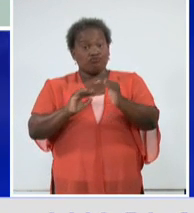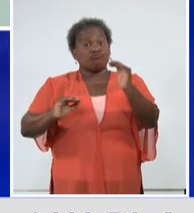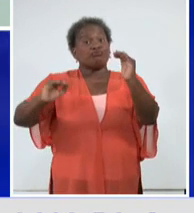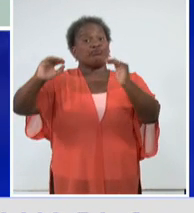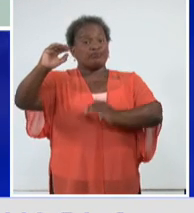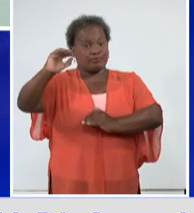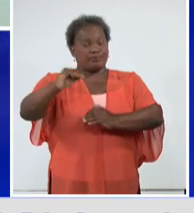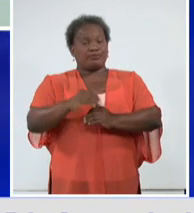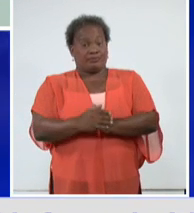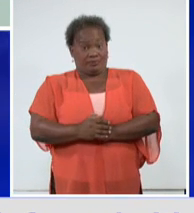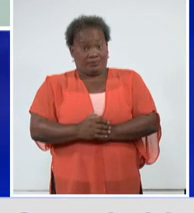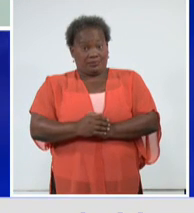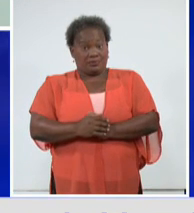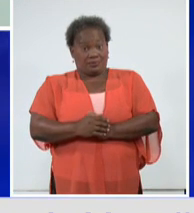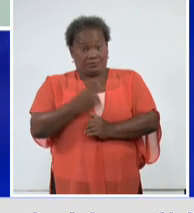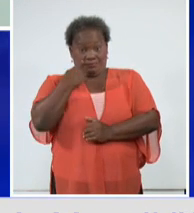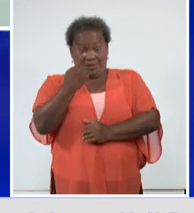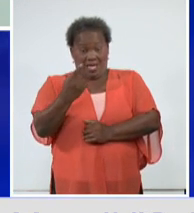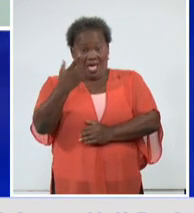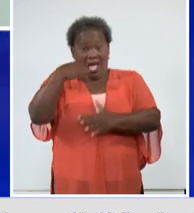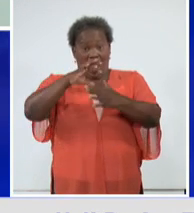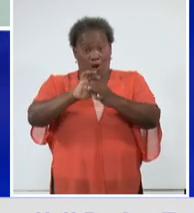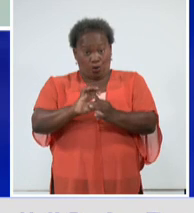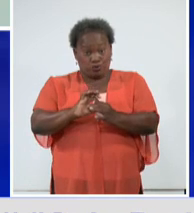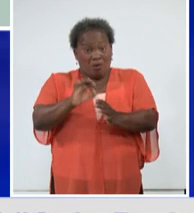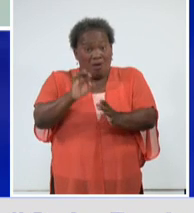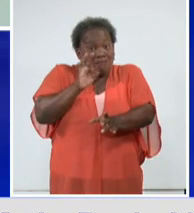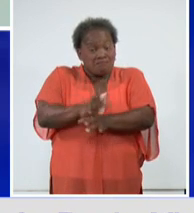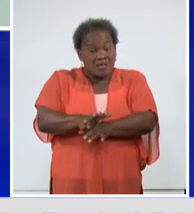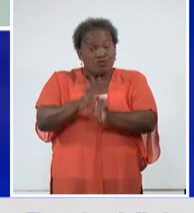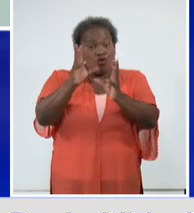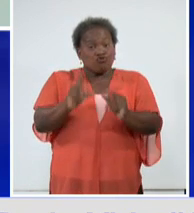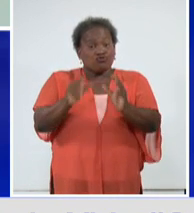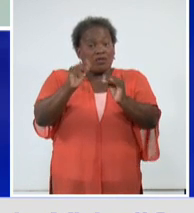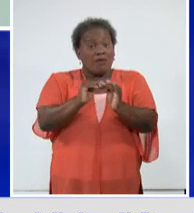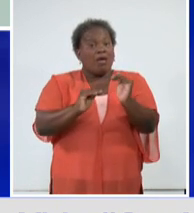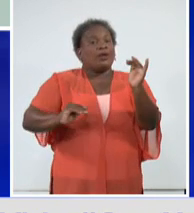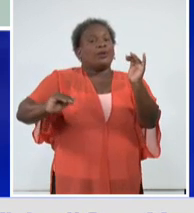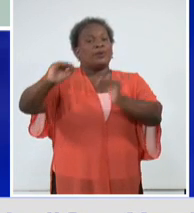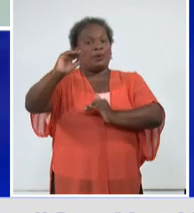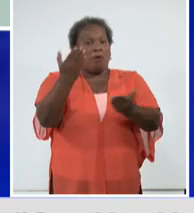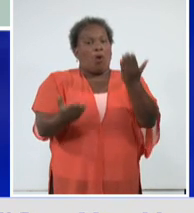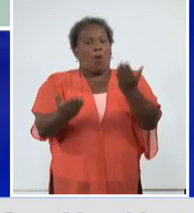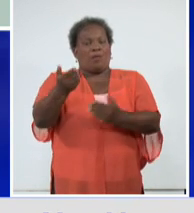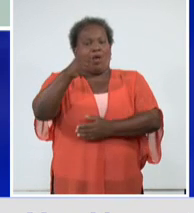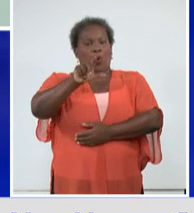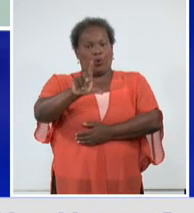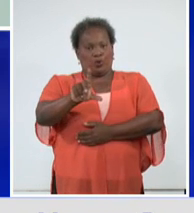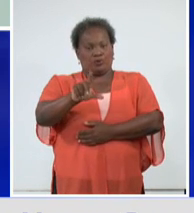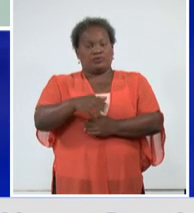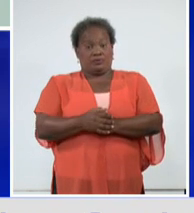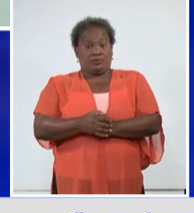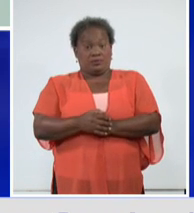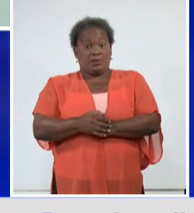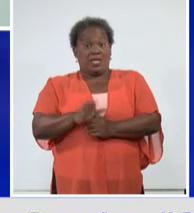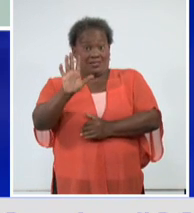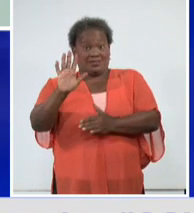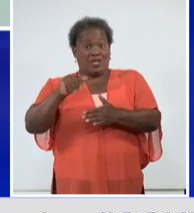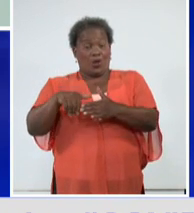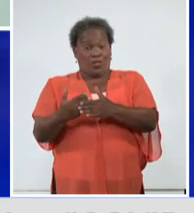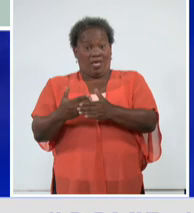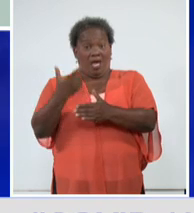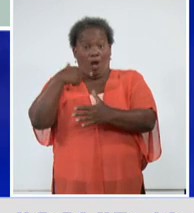ha comenzado con cifras superiores a las como promedio, claro, estamos hablando de 5 días, a